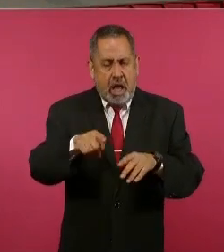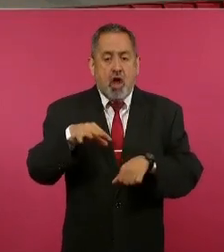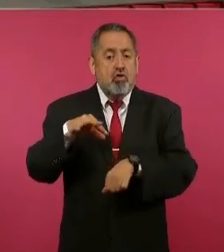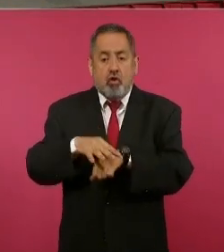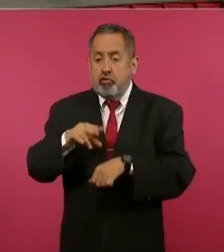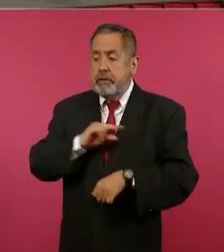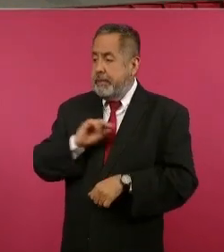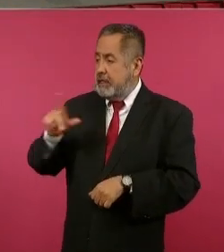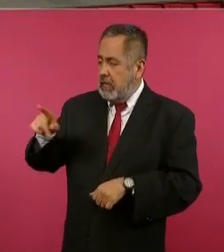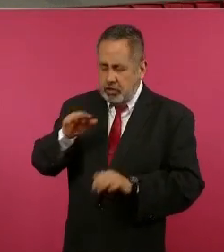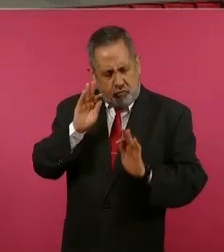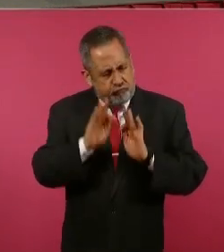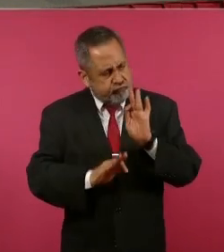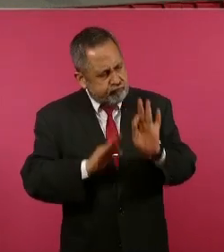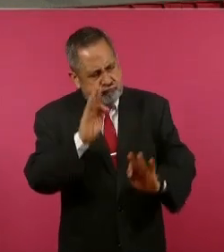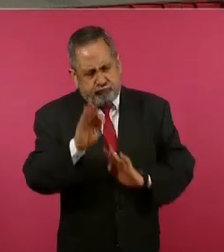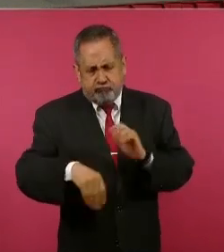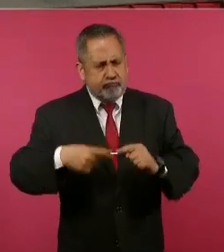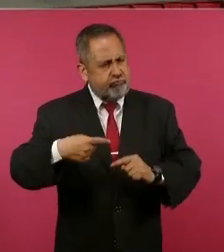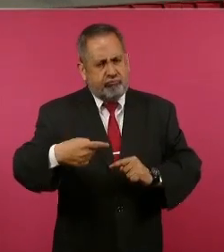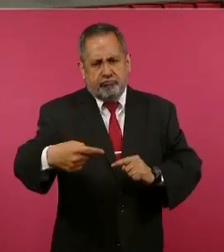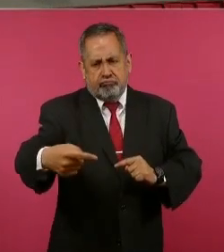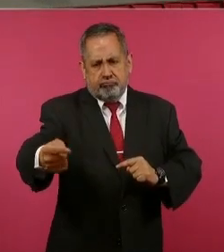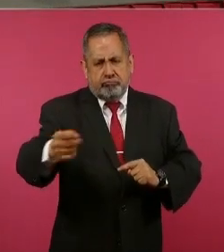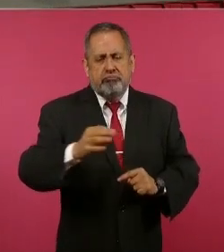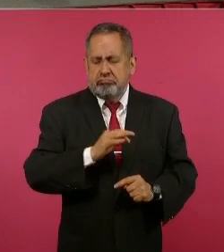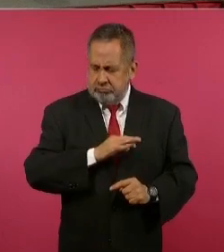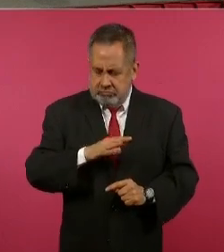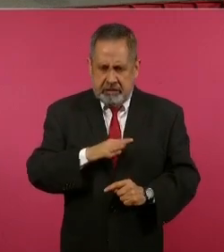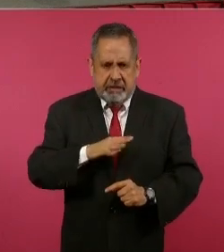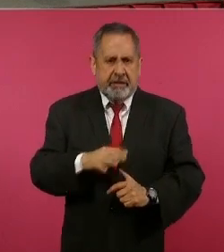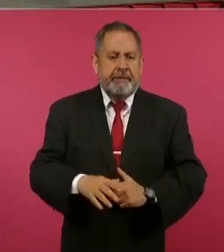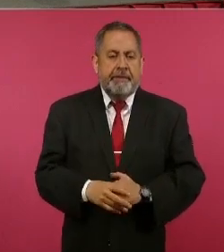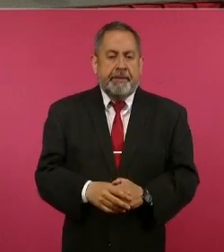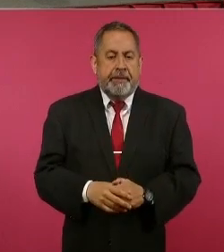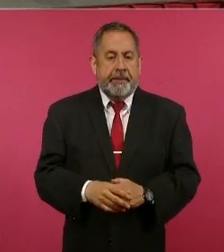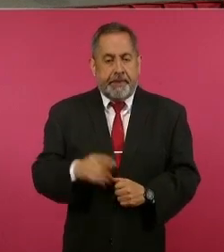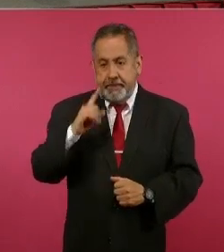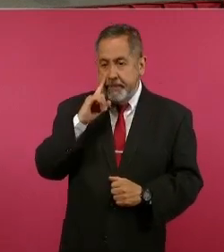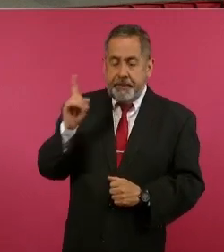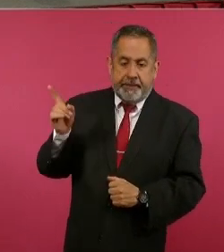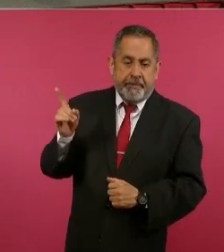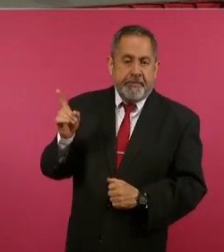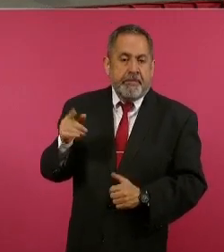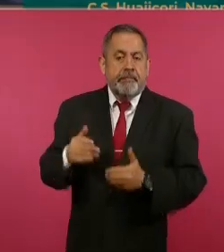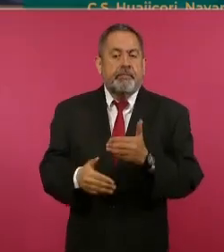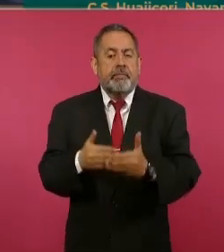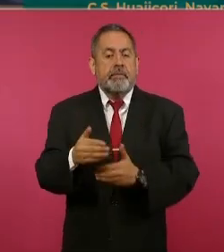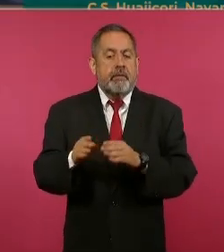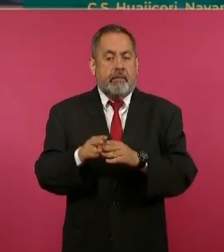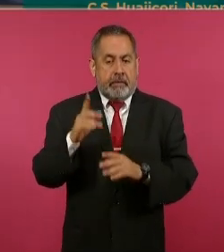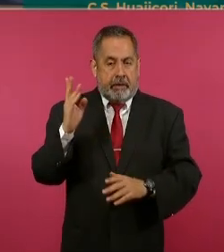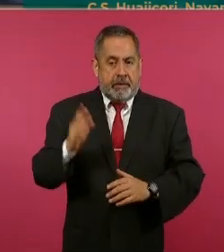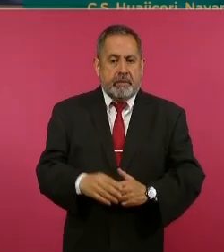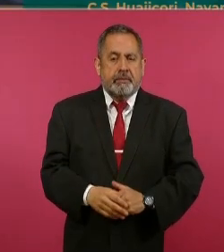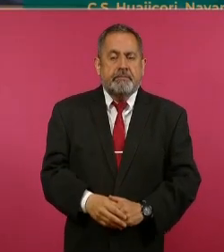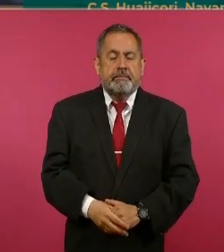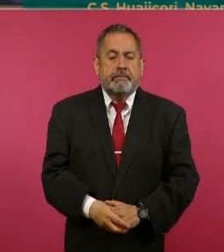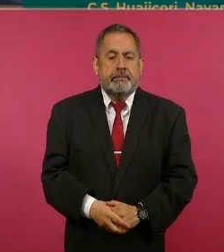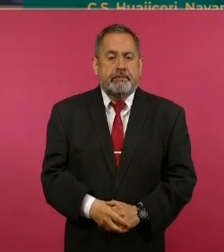médicas especialistas. La siguiente, por favor. Entonces, tenemos aquí el avance de cada